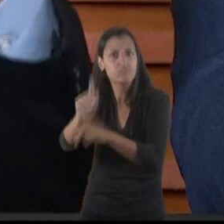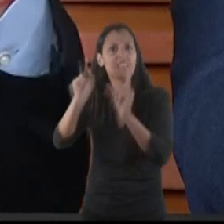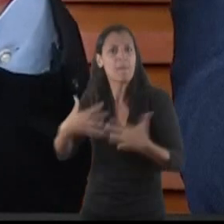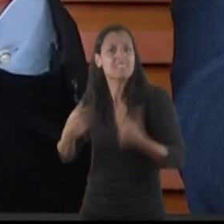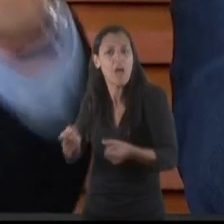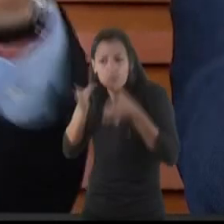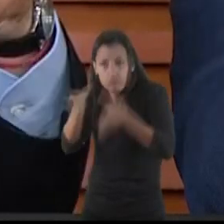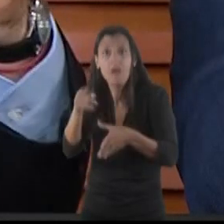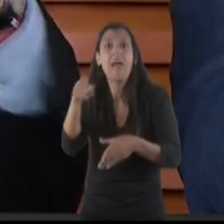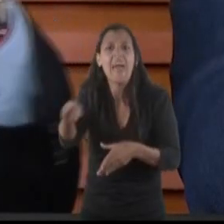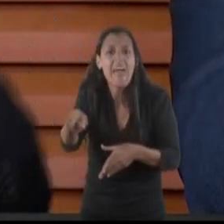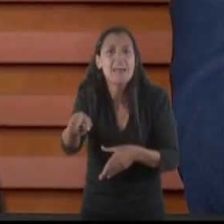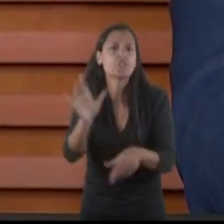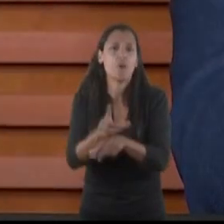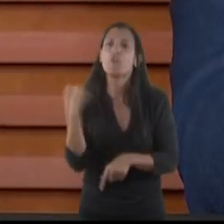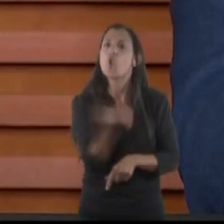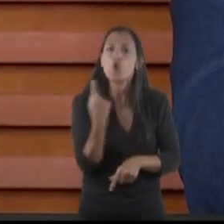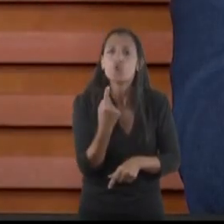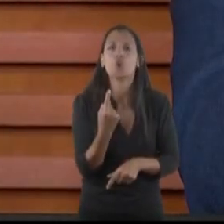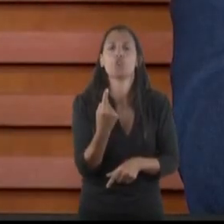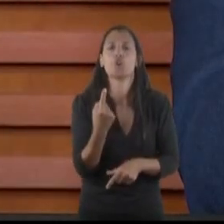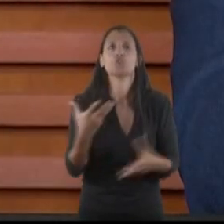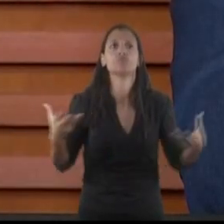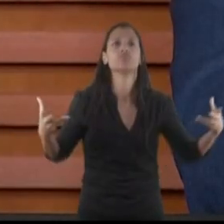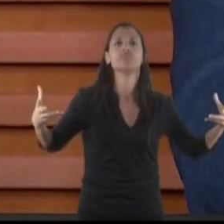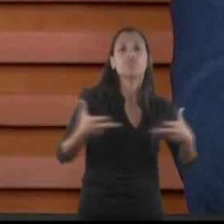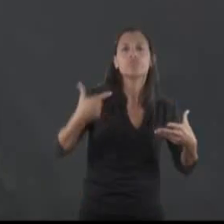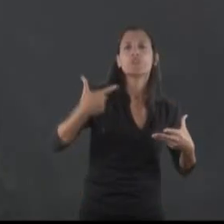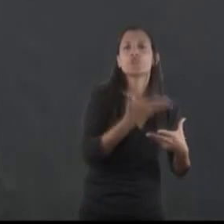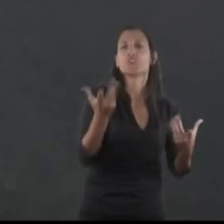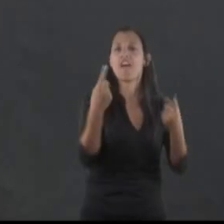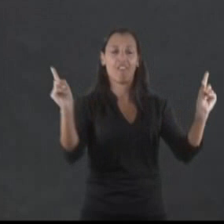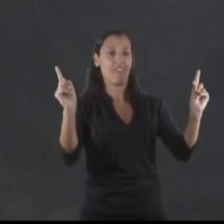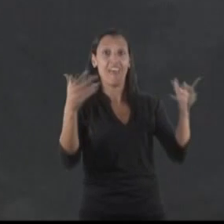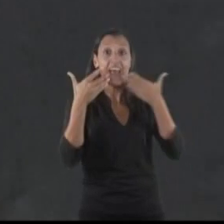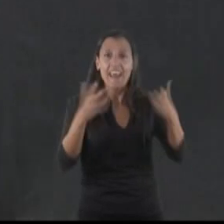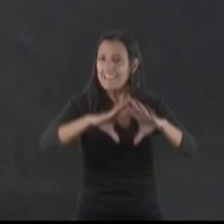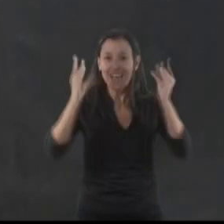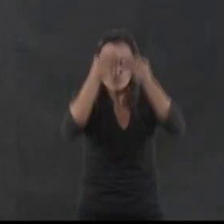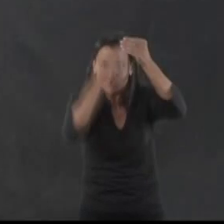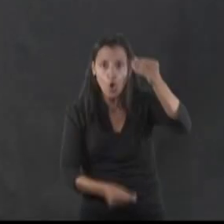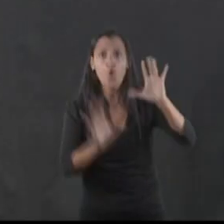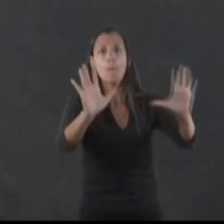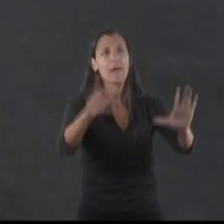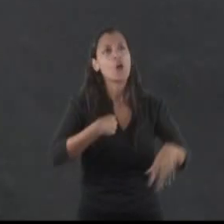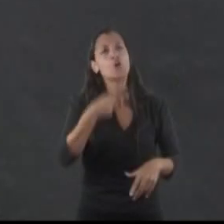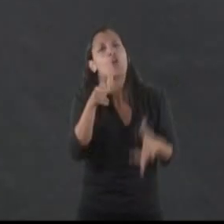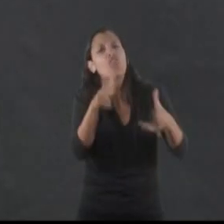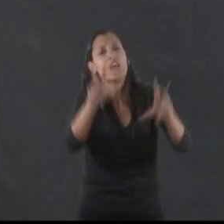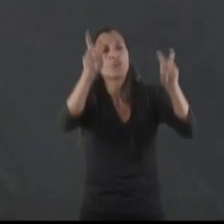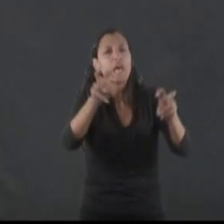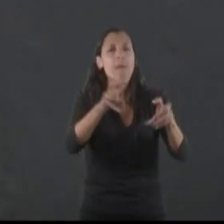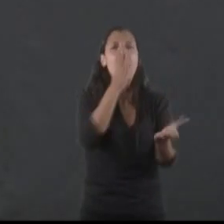Eso es lo que nos hizo una sociedad distinta. Ahora, fíjense ustedes que cuando yo hablo de ampliación de